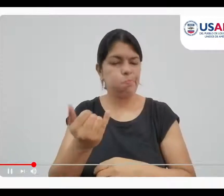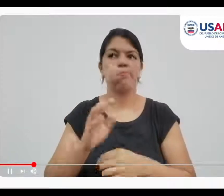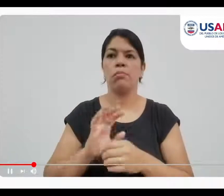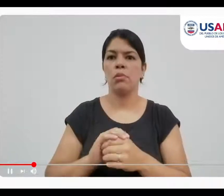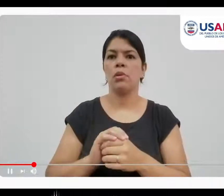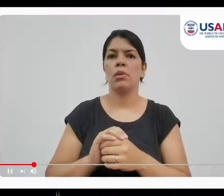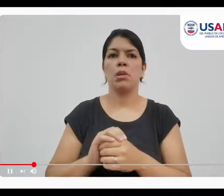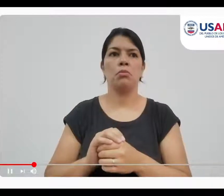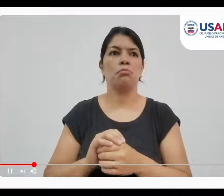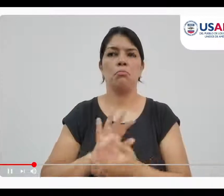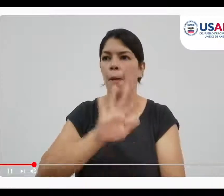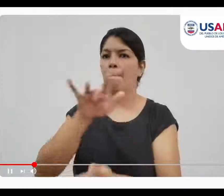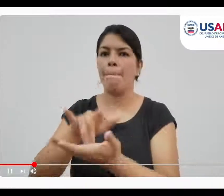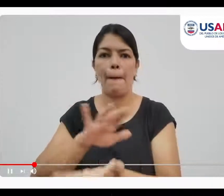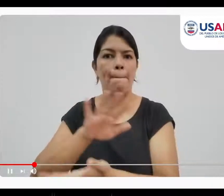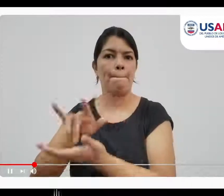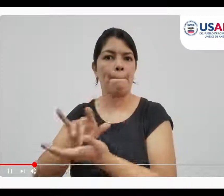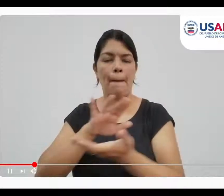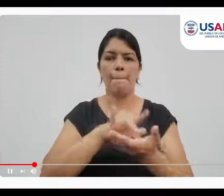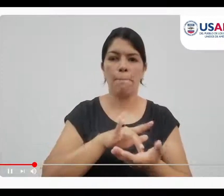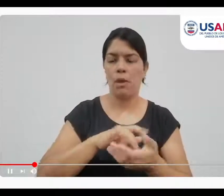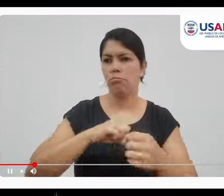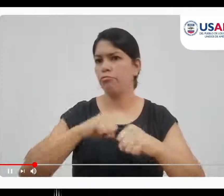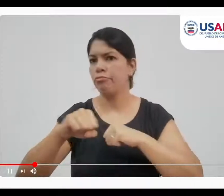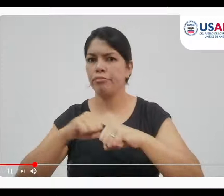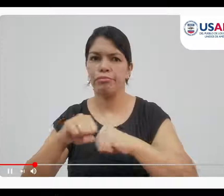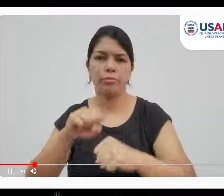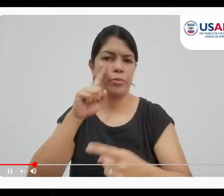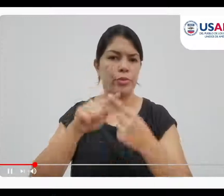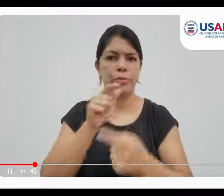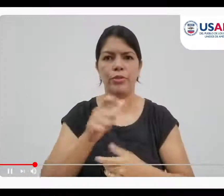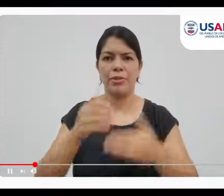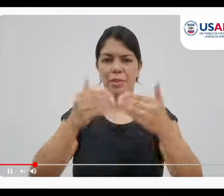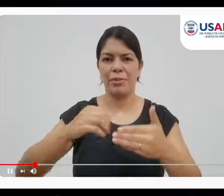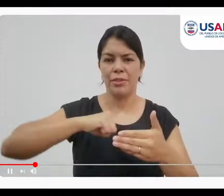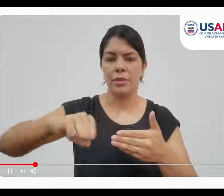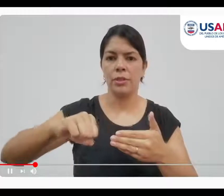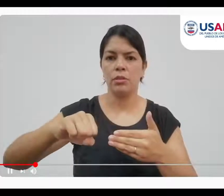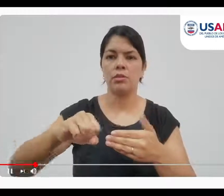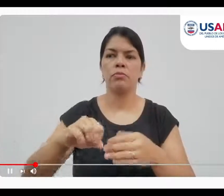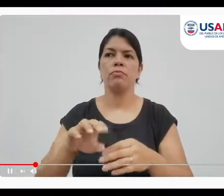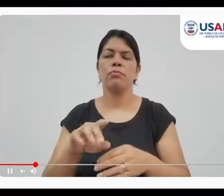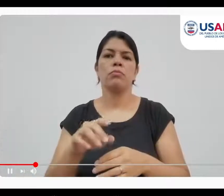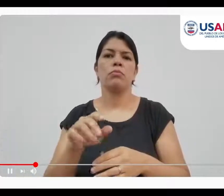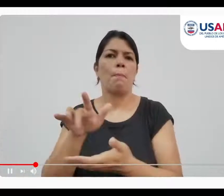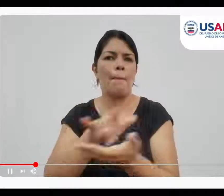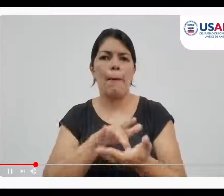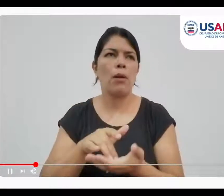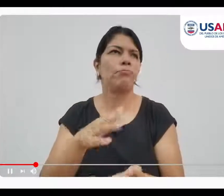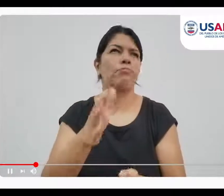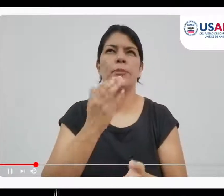con espacios que generen trabajo o gestión importante acerca de los derechos de la población con